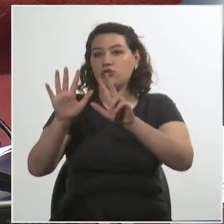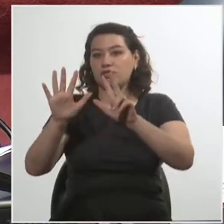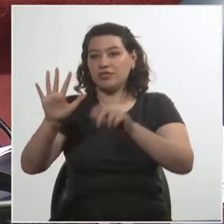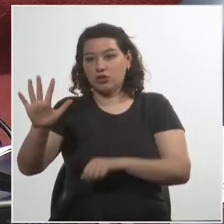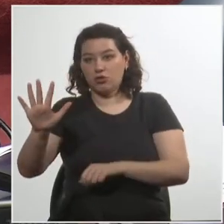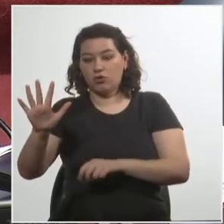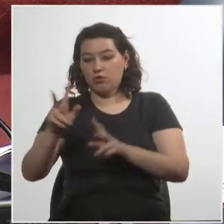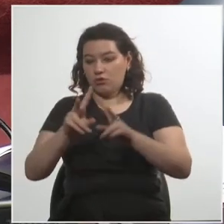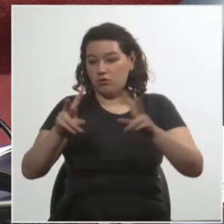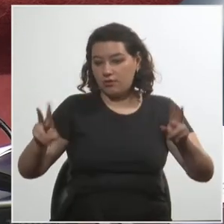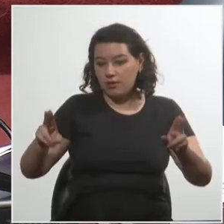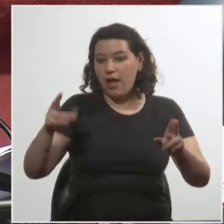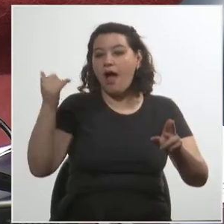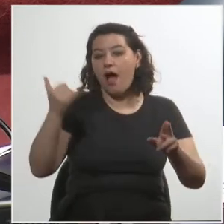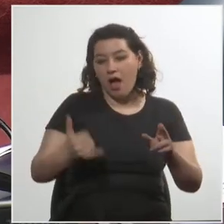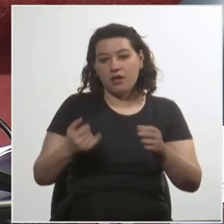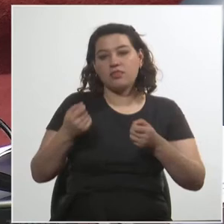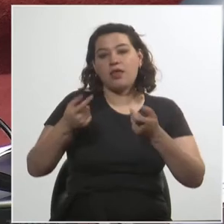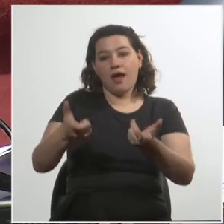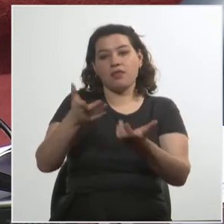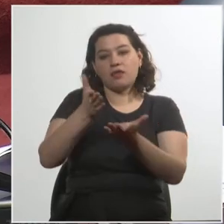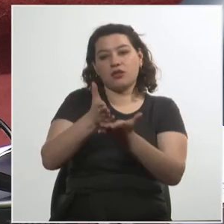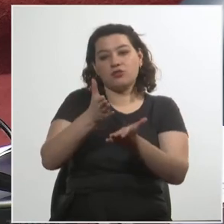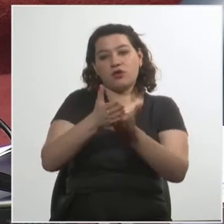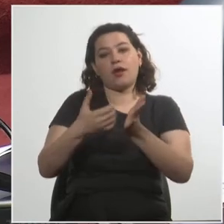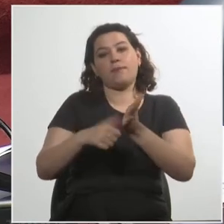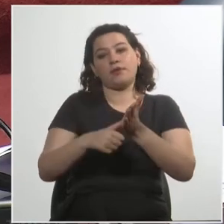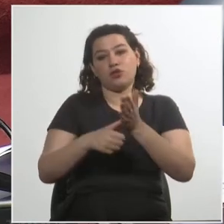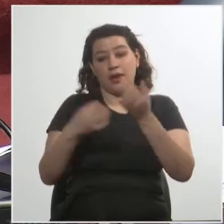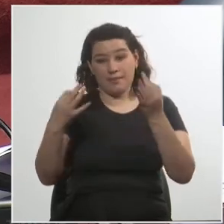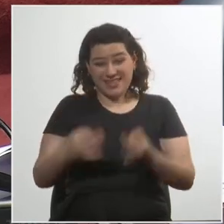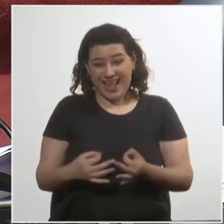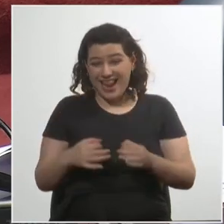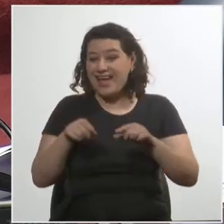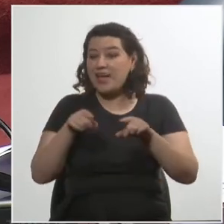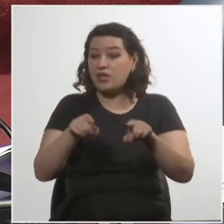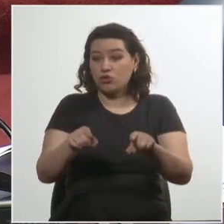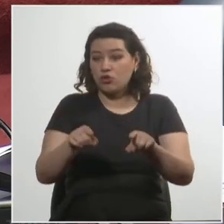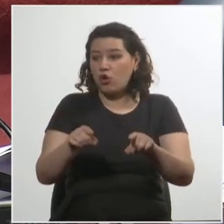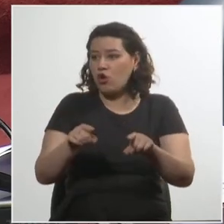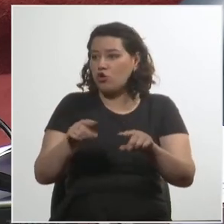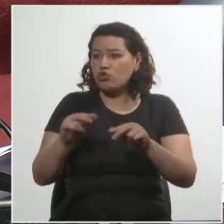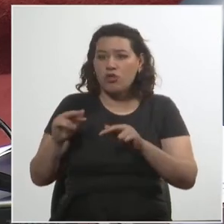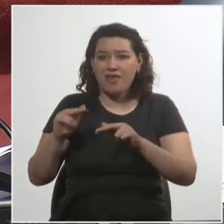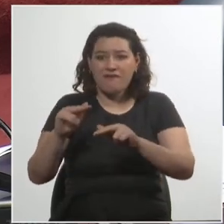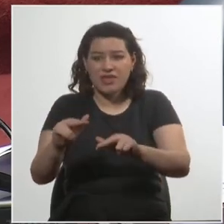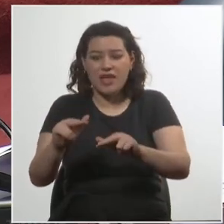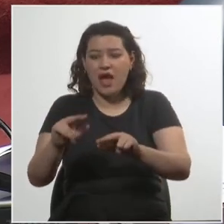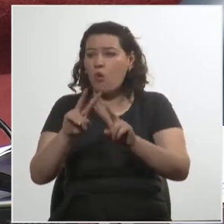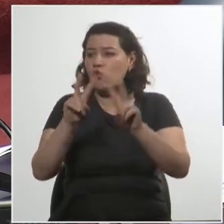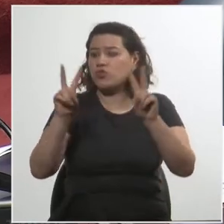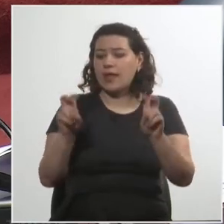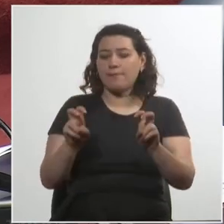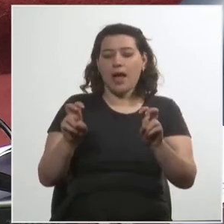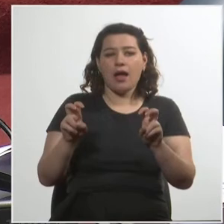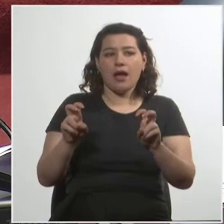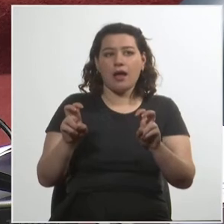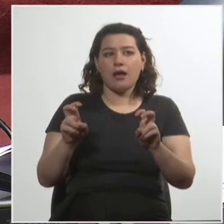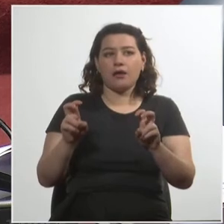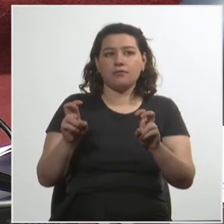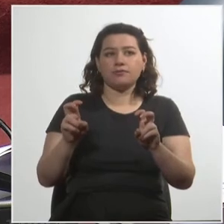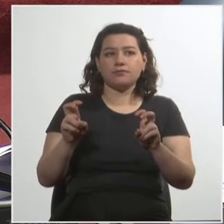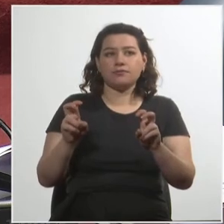dice tendrán derecho a una pensión especial reparatoria y este es todavía un tema que genera